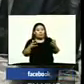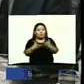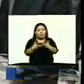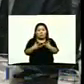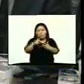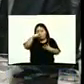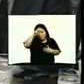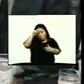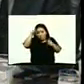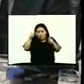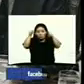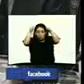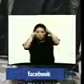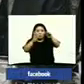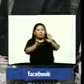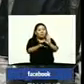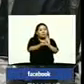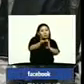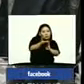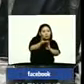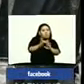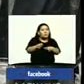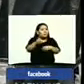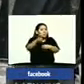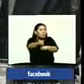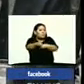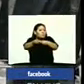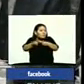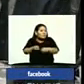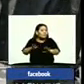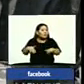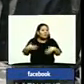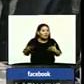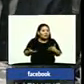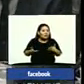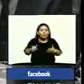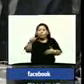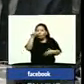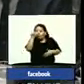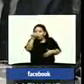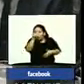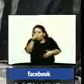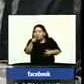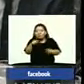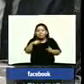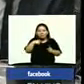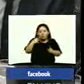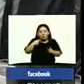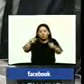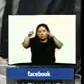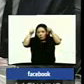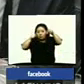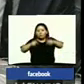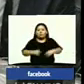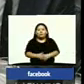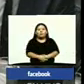programa de Naciones Unidas para el Desarrollo, de la Oficina de Drogas y Crimen de Naciones Unidas.